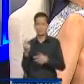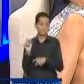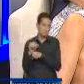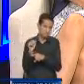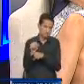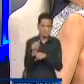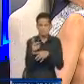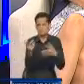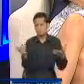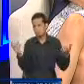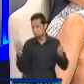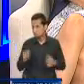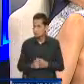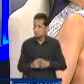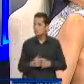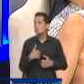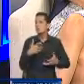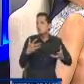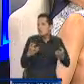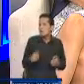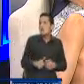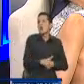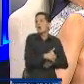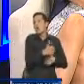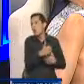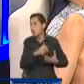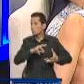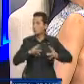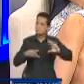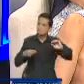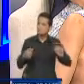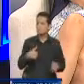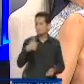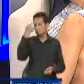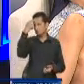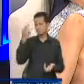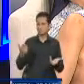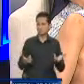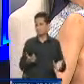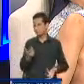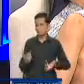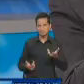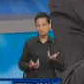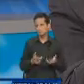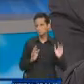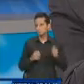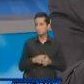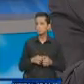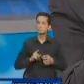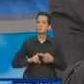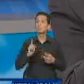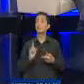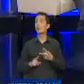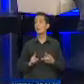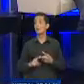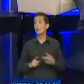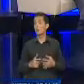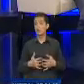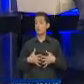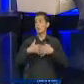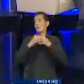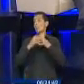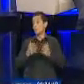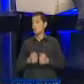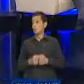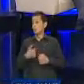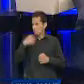una plataforma alternativa. En eso veo muy escasas posibilidades. Y la otra, reivindicaciones. El problema